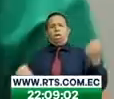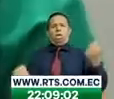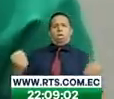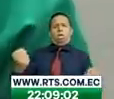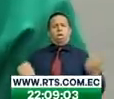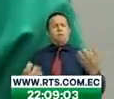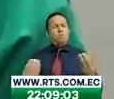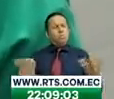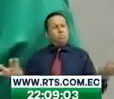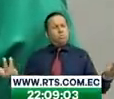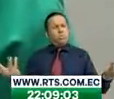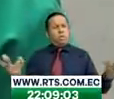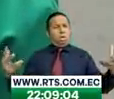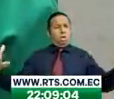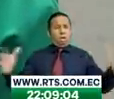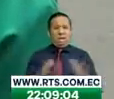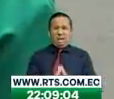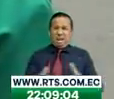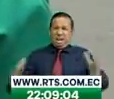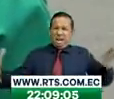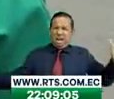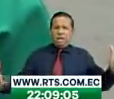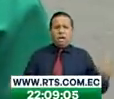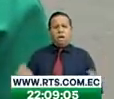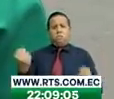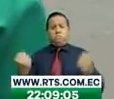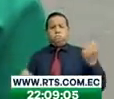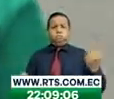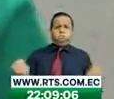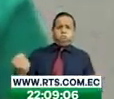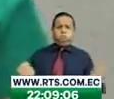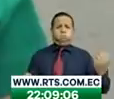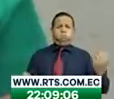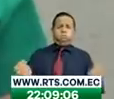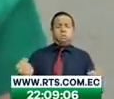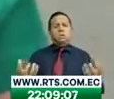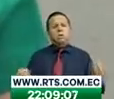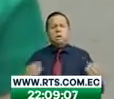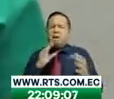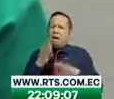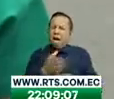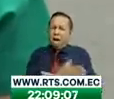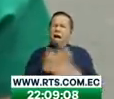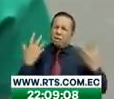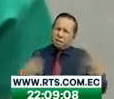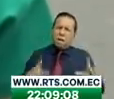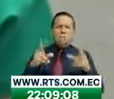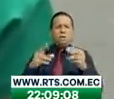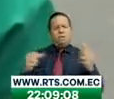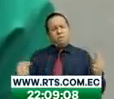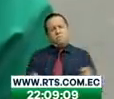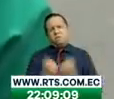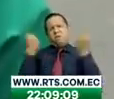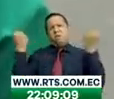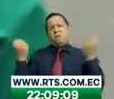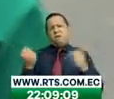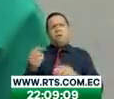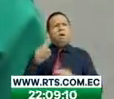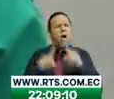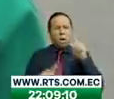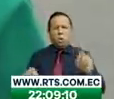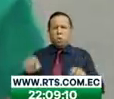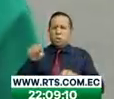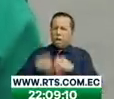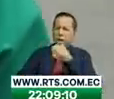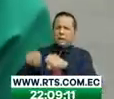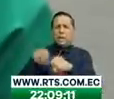constantes. Porque no podemos seguir perdiendo. Aquí ya ha habido accidentes, daños de vehículo. Cuando estaban los estudiantes teníamos que